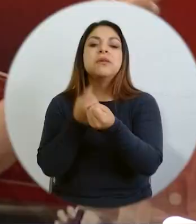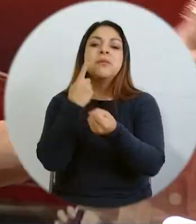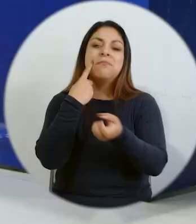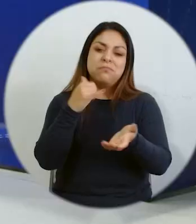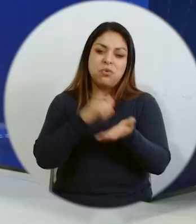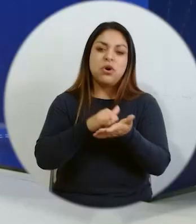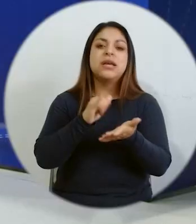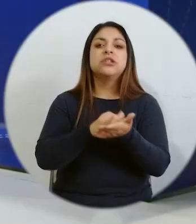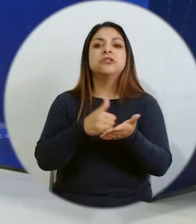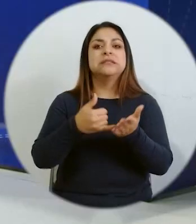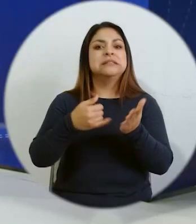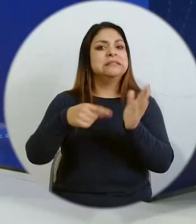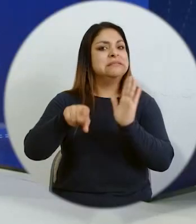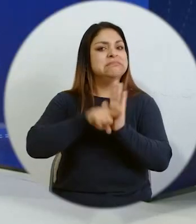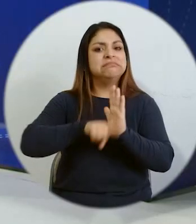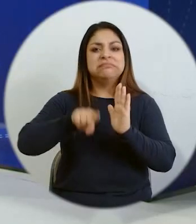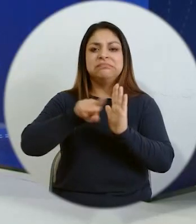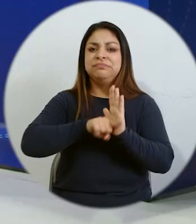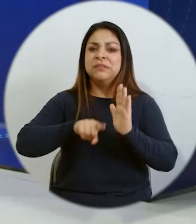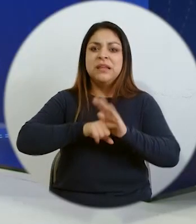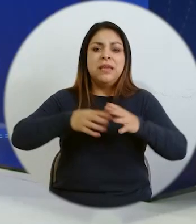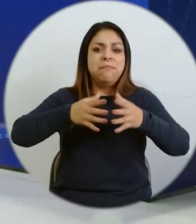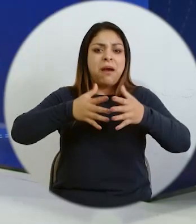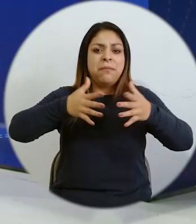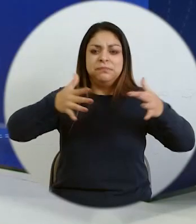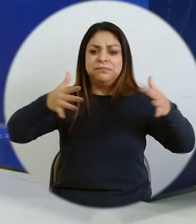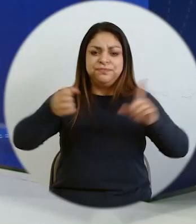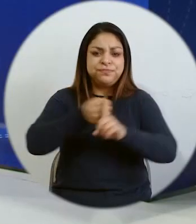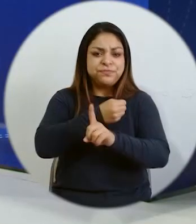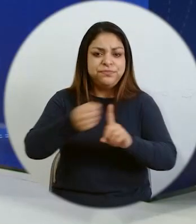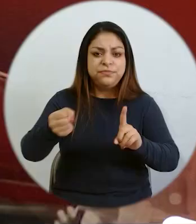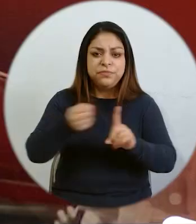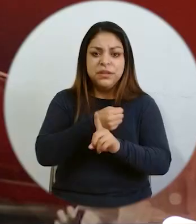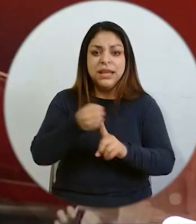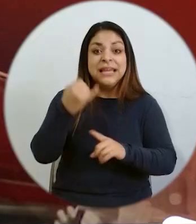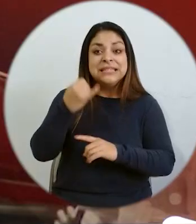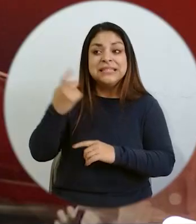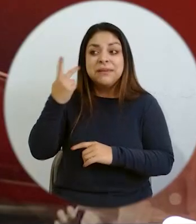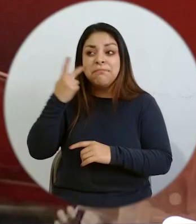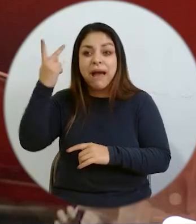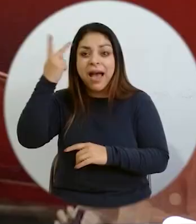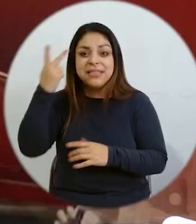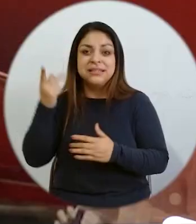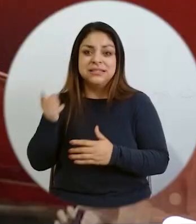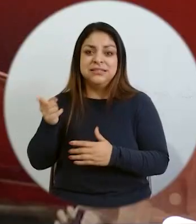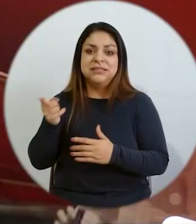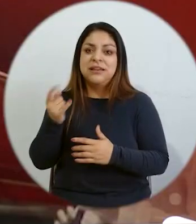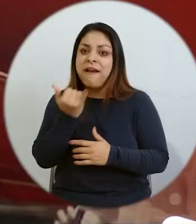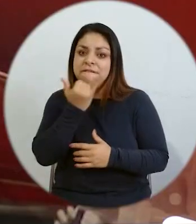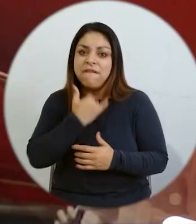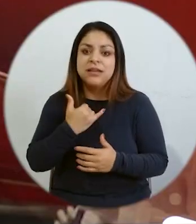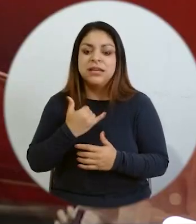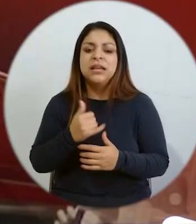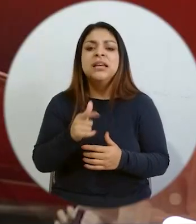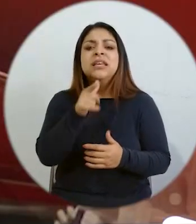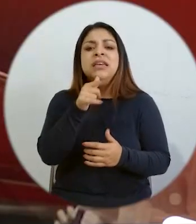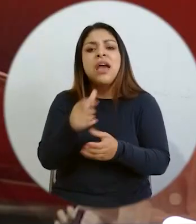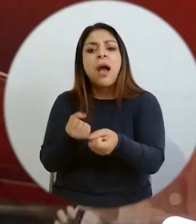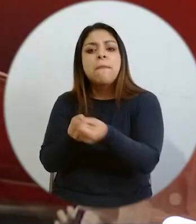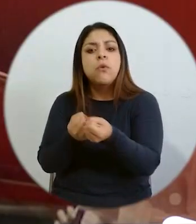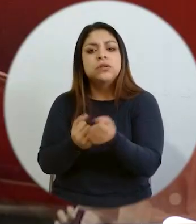genera cifras negras y que se perpetúe la violencia. Cuando los padres, los adultos fallan, ¿a quién tienen los niños? Y